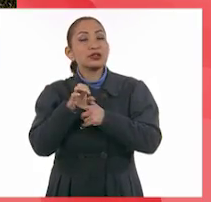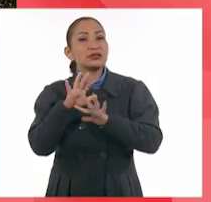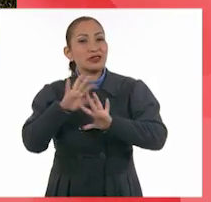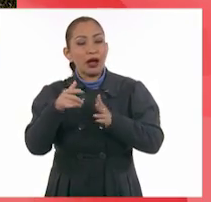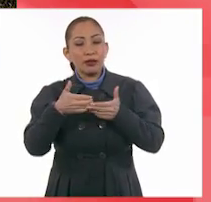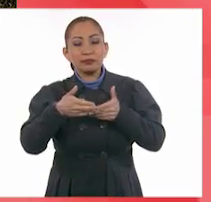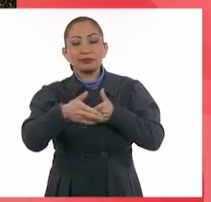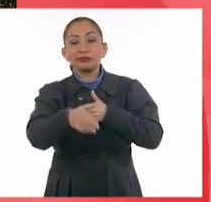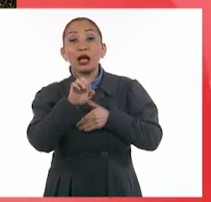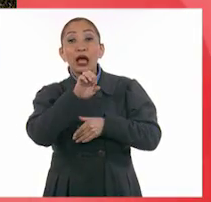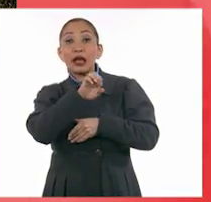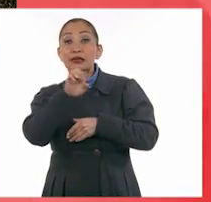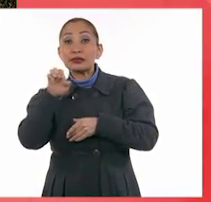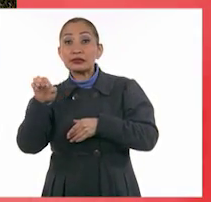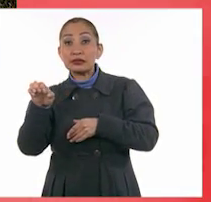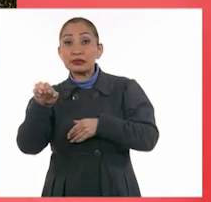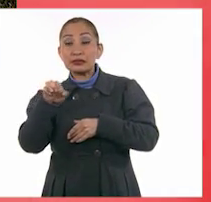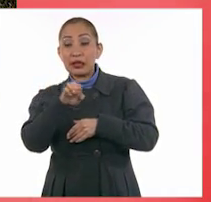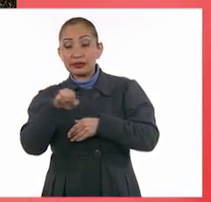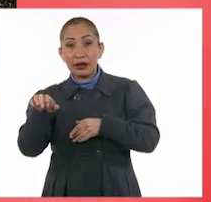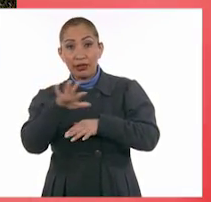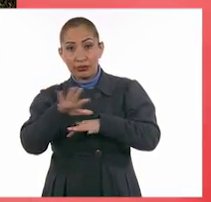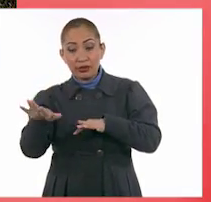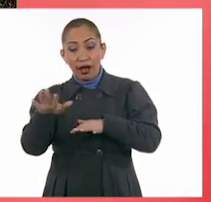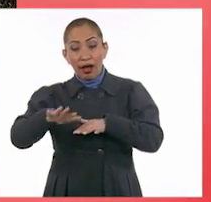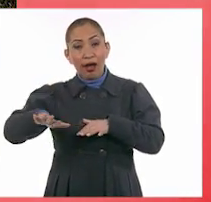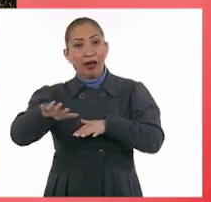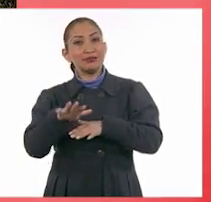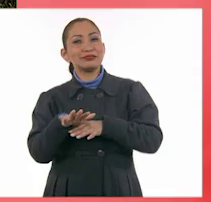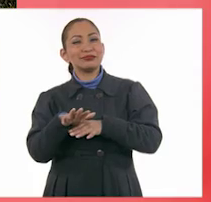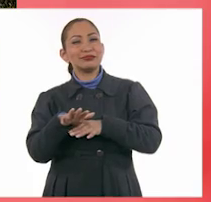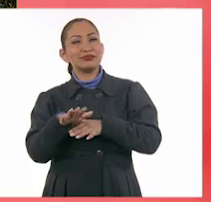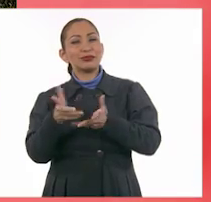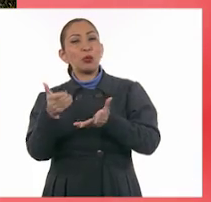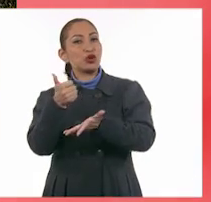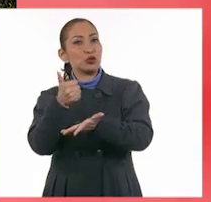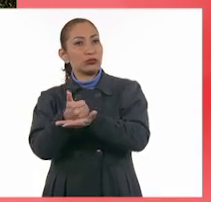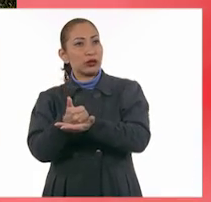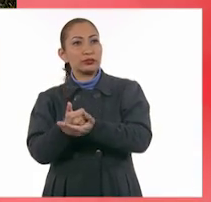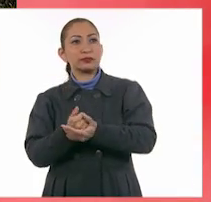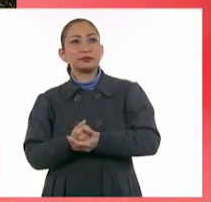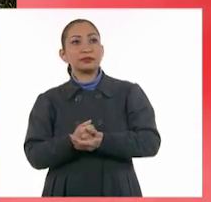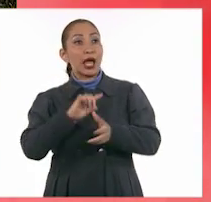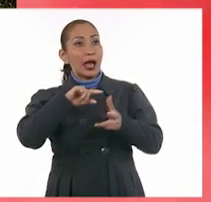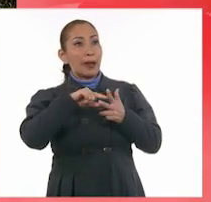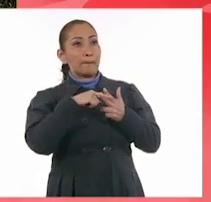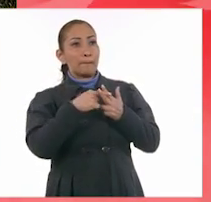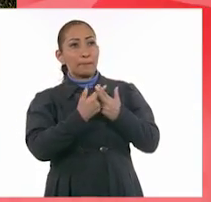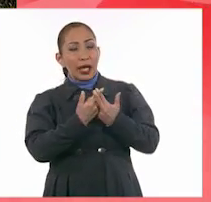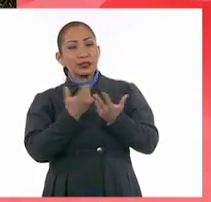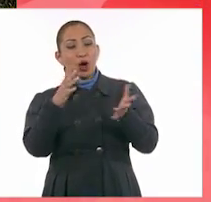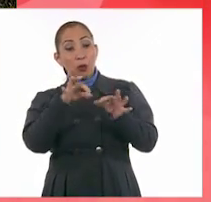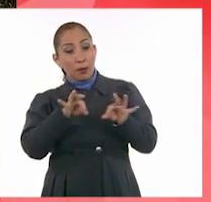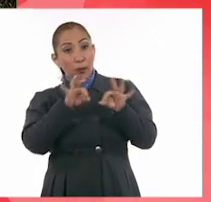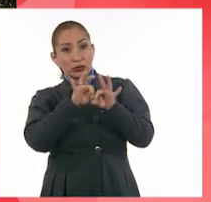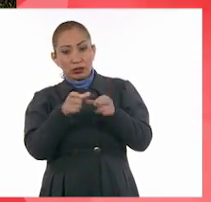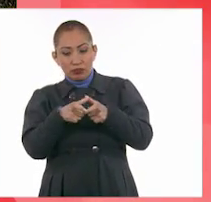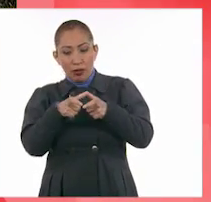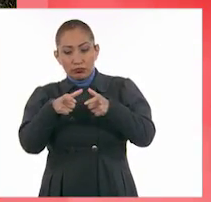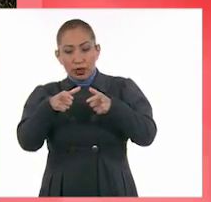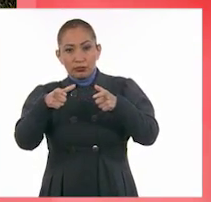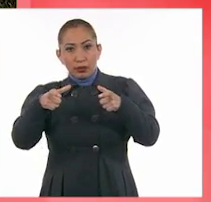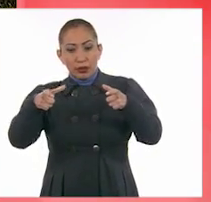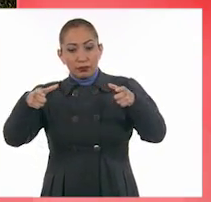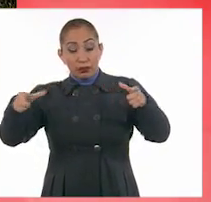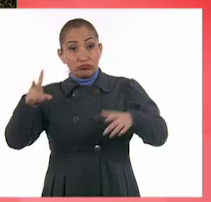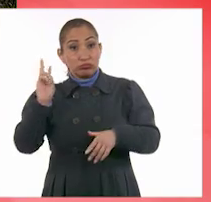ahí, Ensenada ya es una ciudad, claro, empieza a tener grande. Un importante crecimiento. Y bueno,